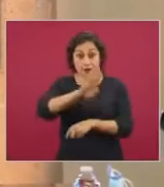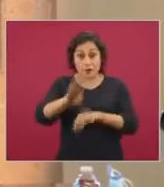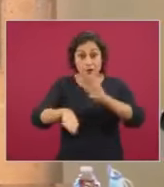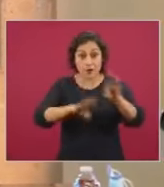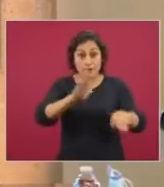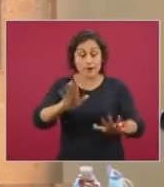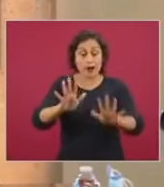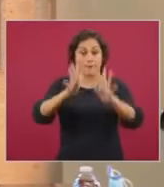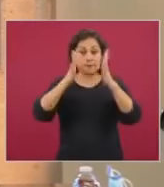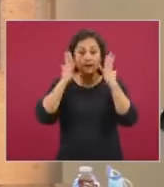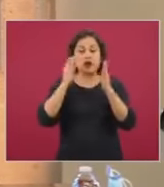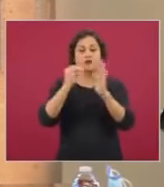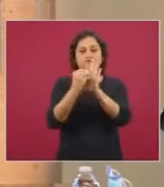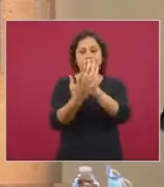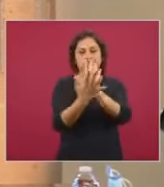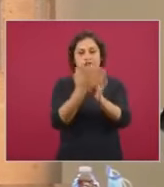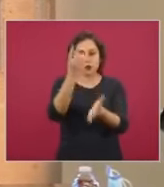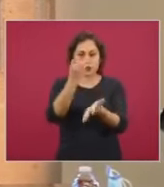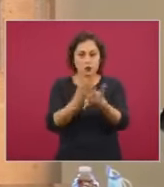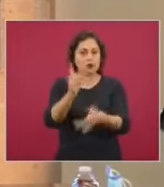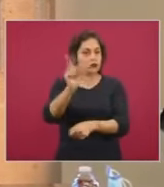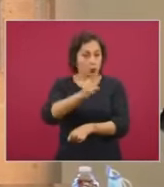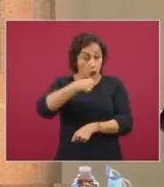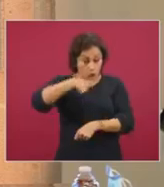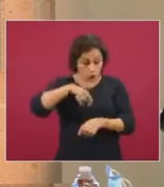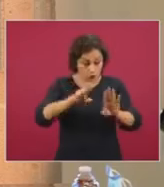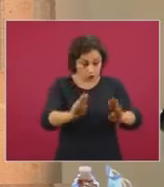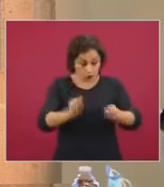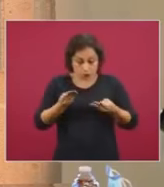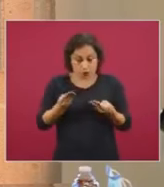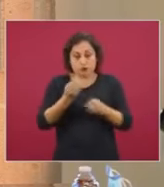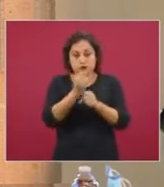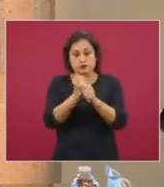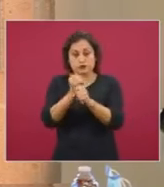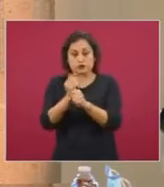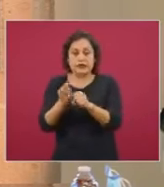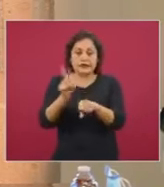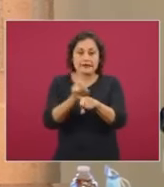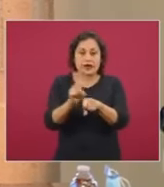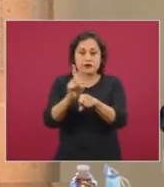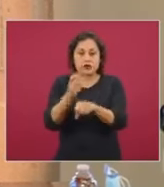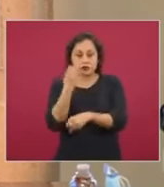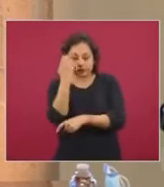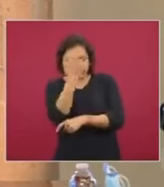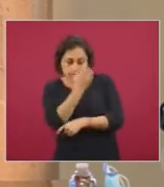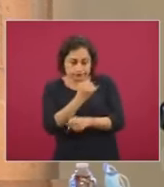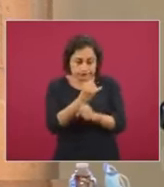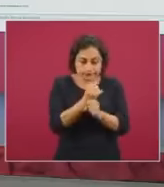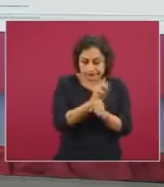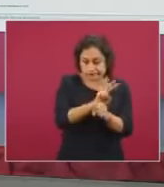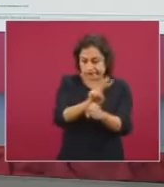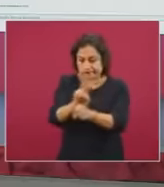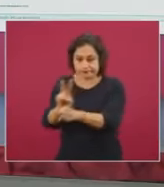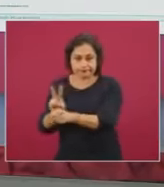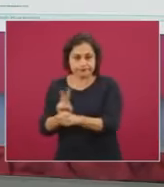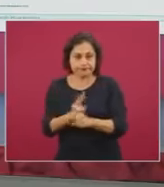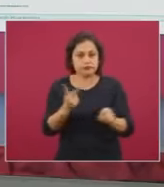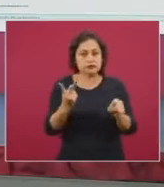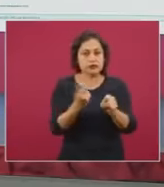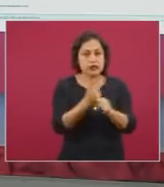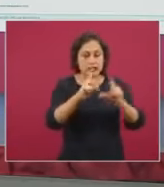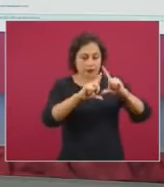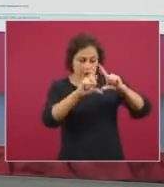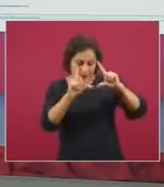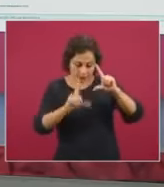en el boletín. Esto es uno de los indicadores que estamos utilizando de manera diaria para estar viendo el acontecer de